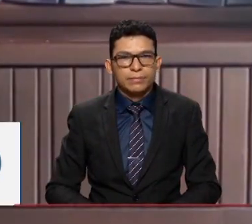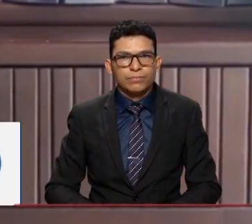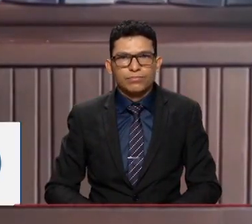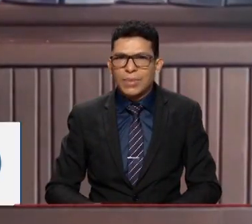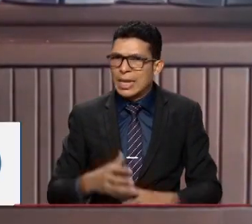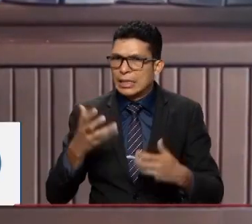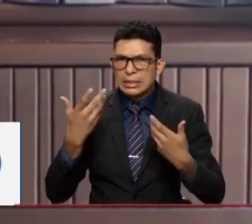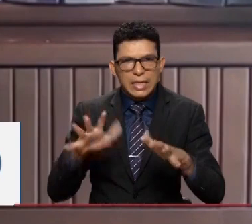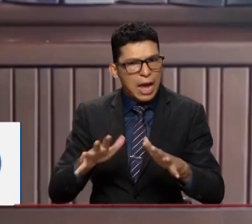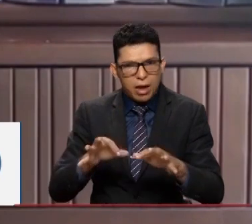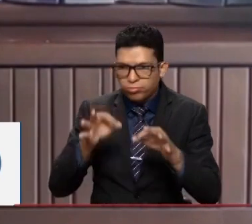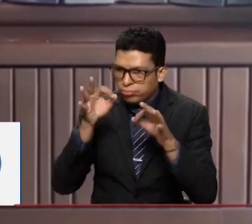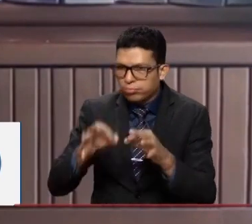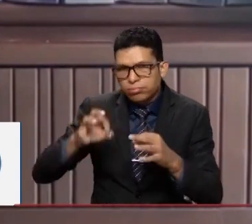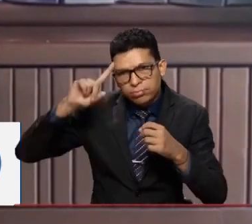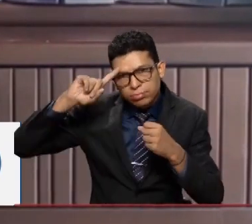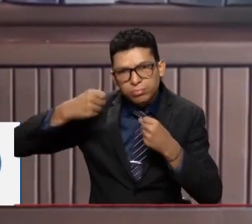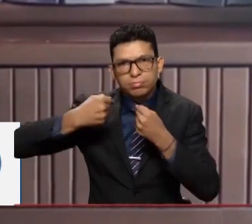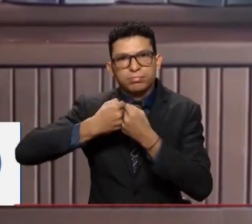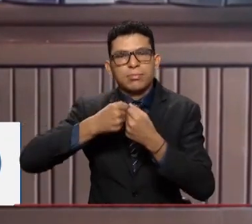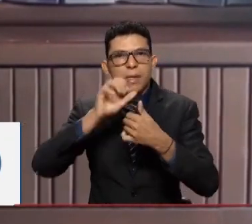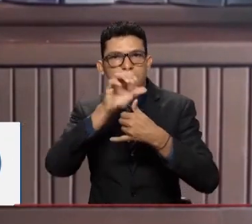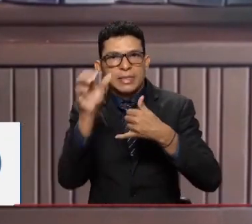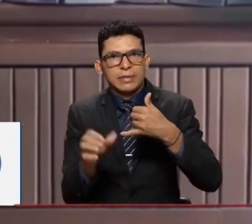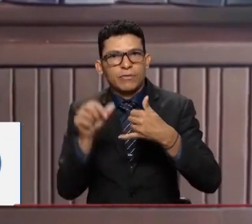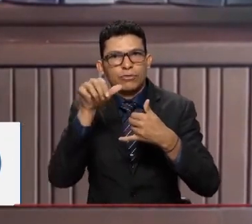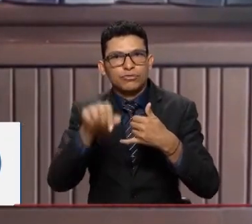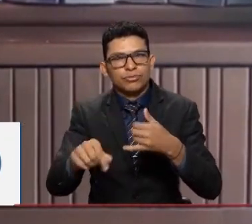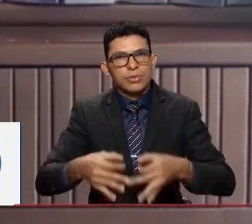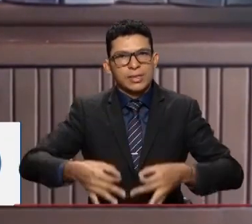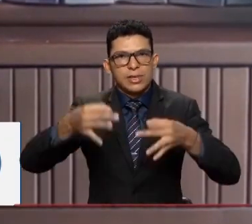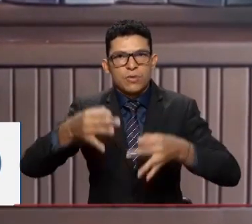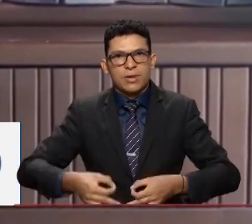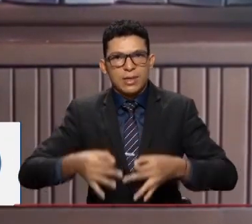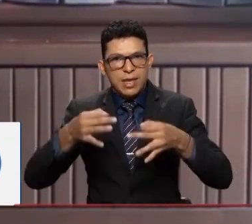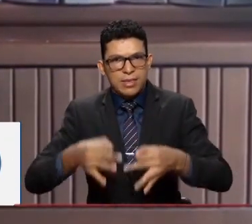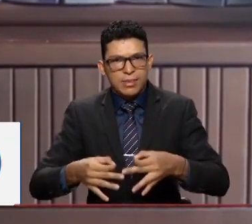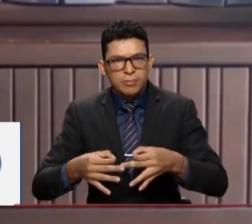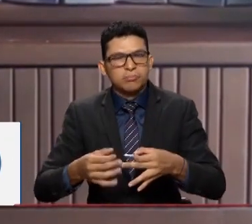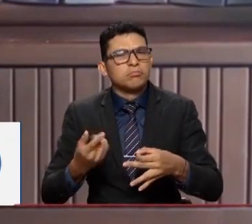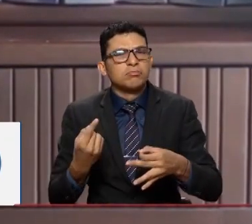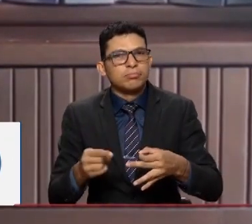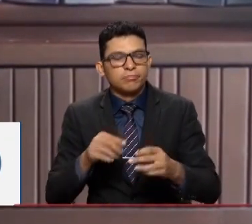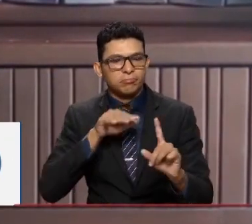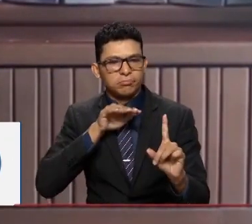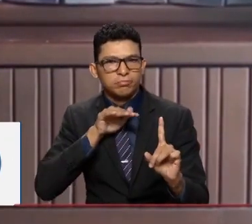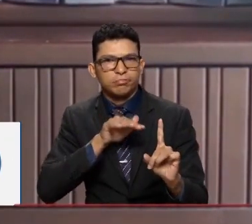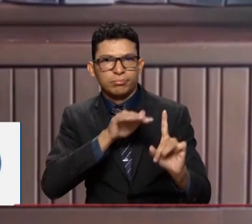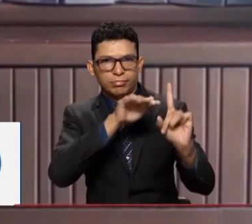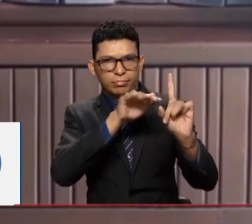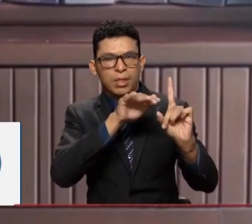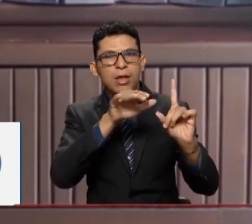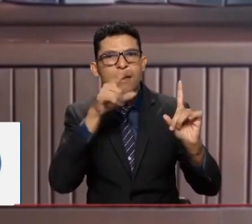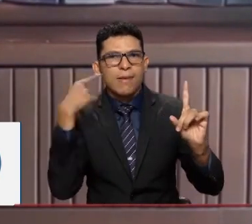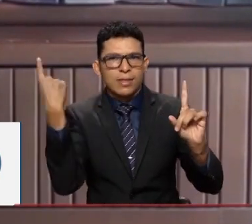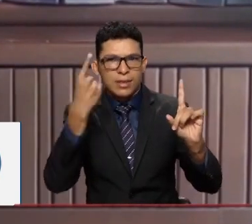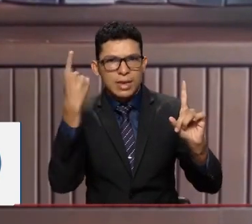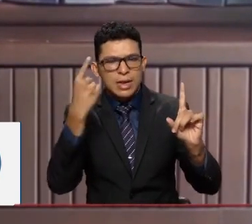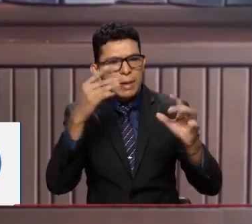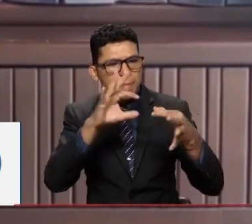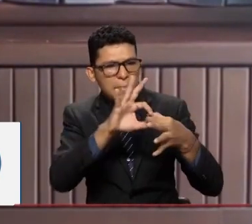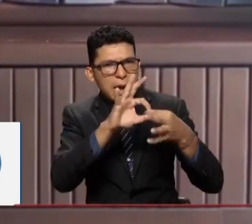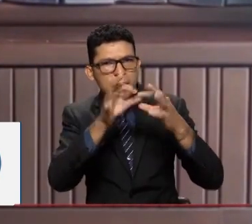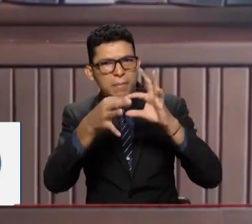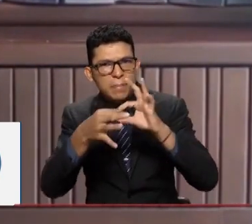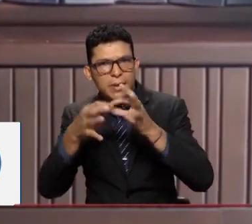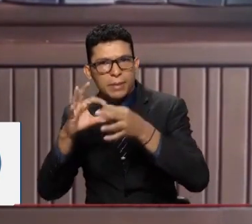Convocar ya mismo a una alianza pacífico por la seguridad como mecanismo de incidencia colectiva y articulada entre los